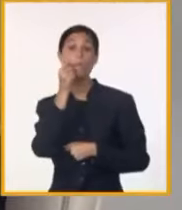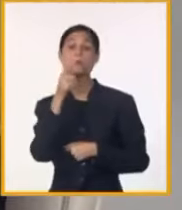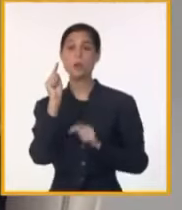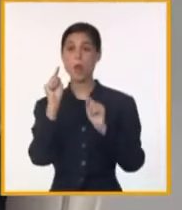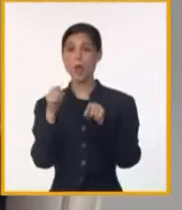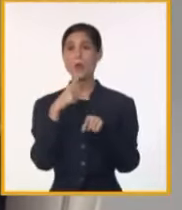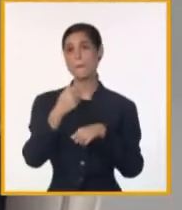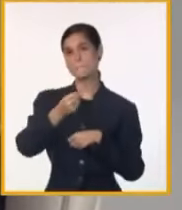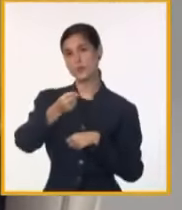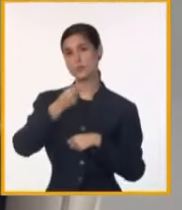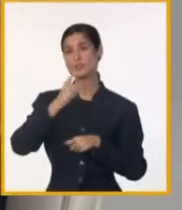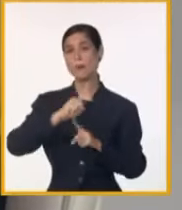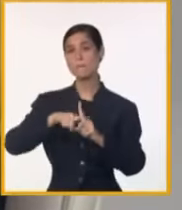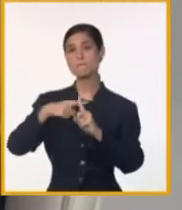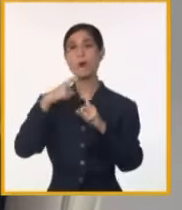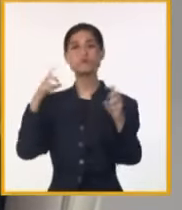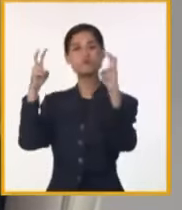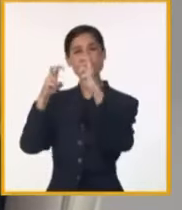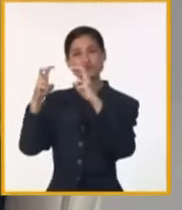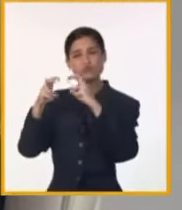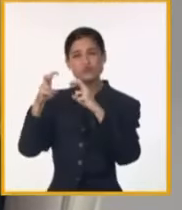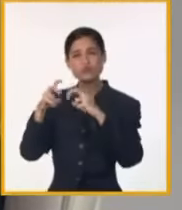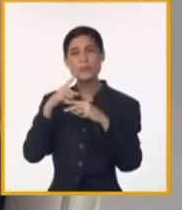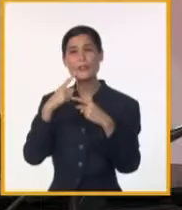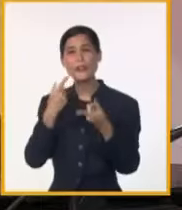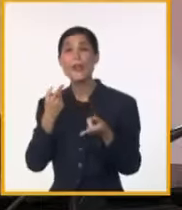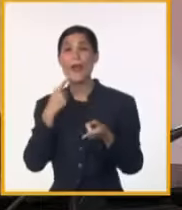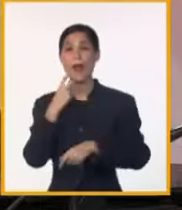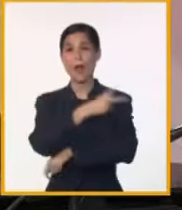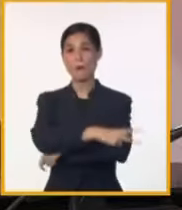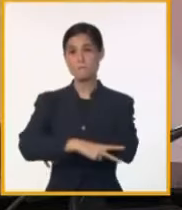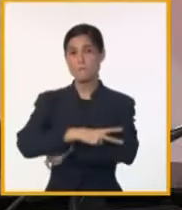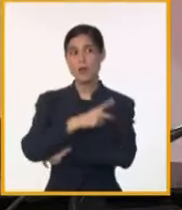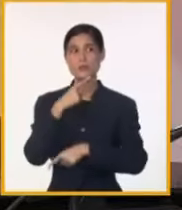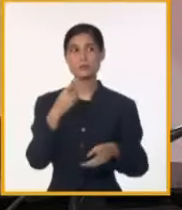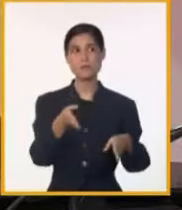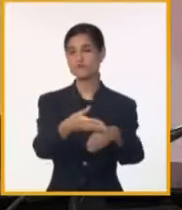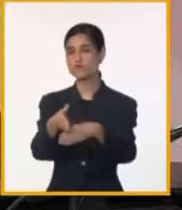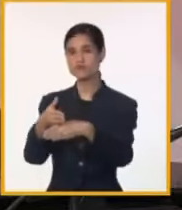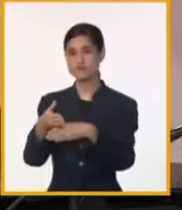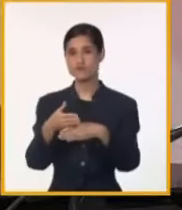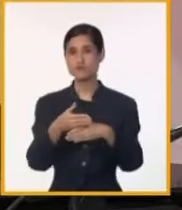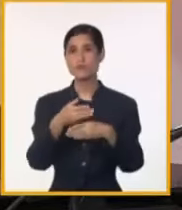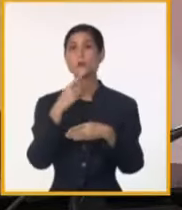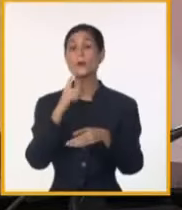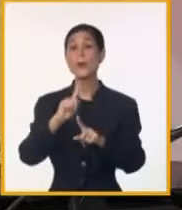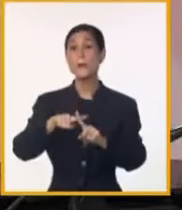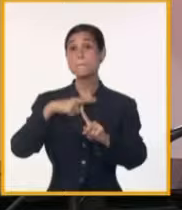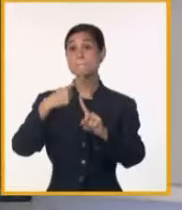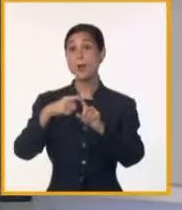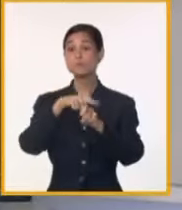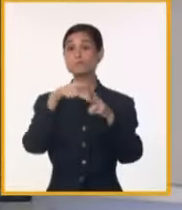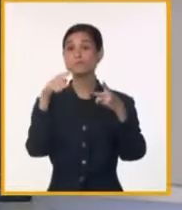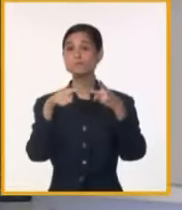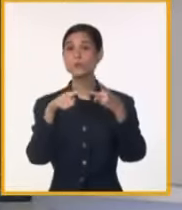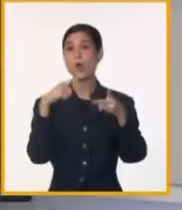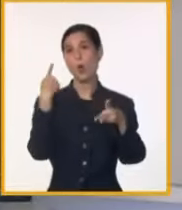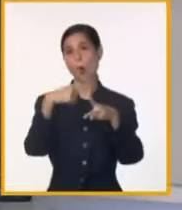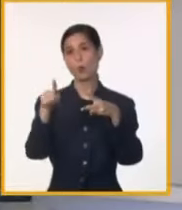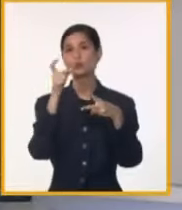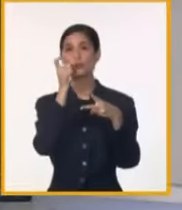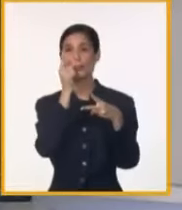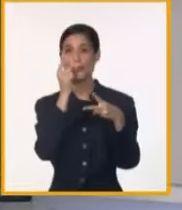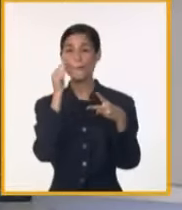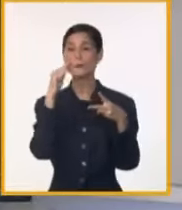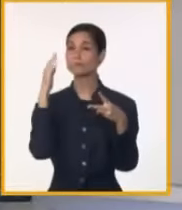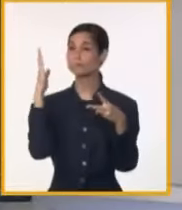analista de temas internacionales Especialmente del oriente medio y también me está acompañando pabel Vid pel alemán